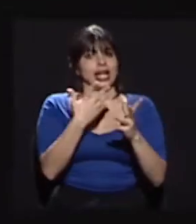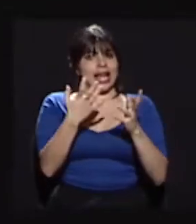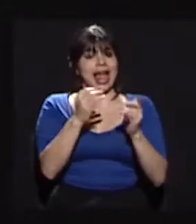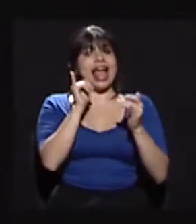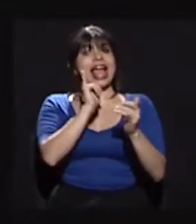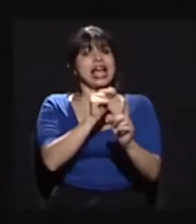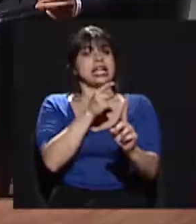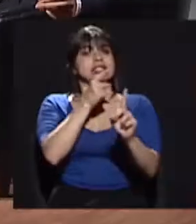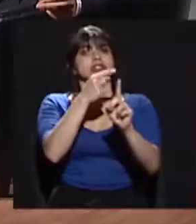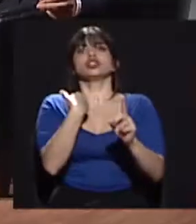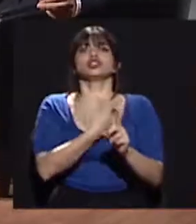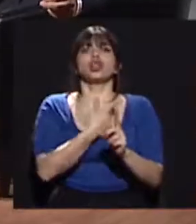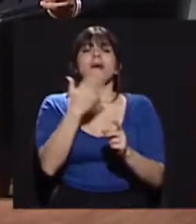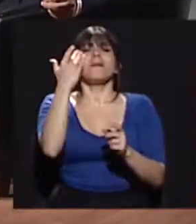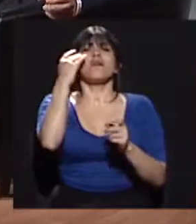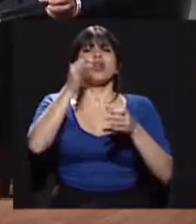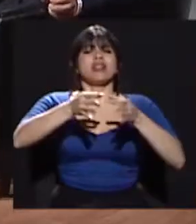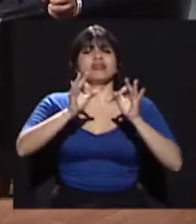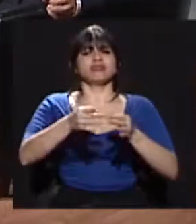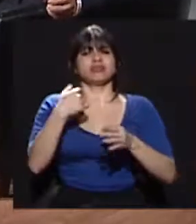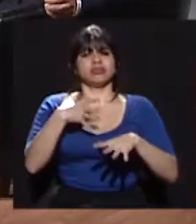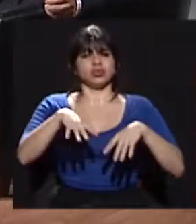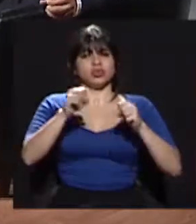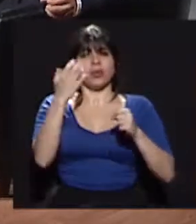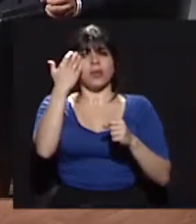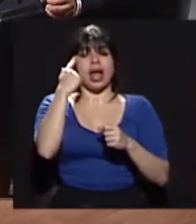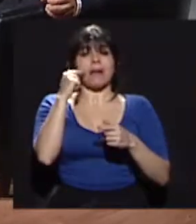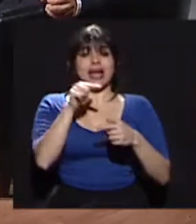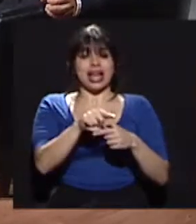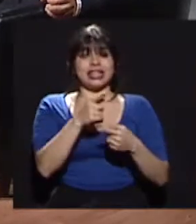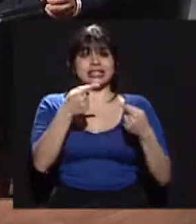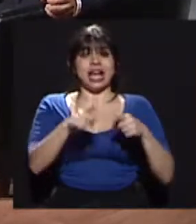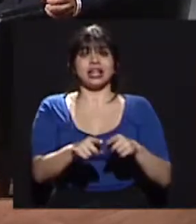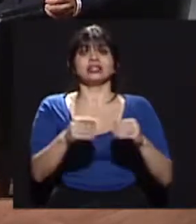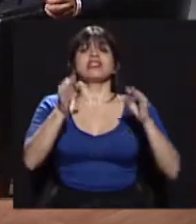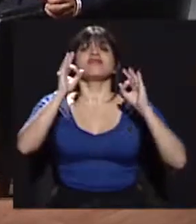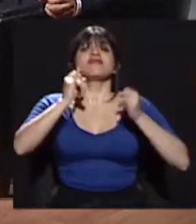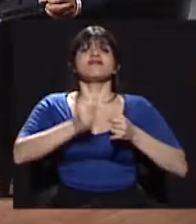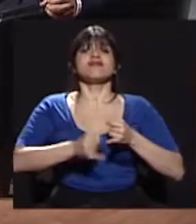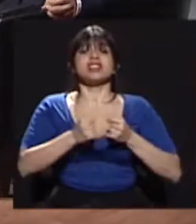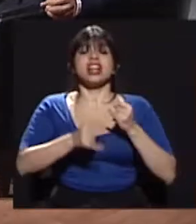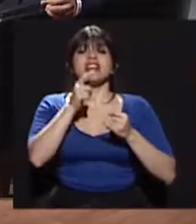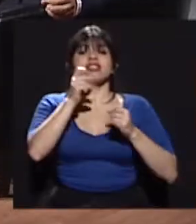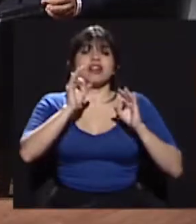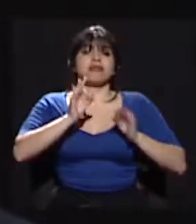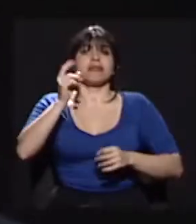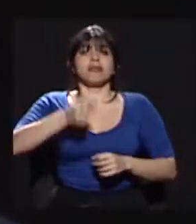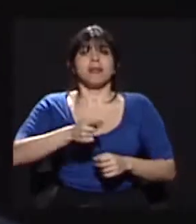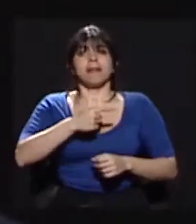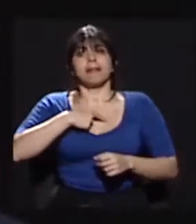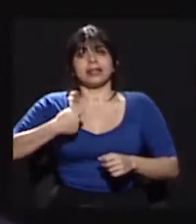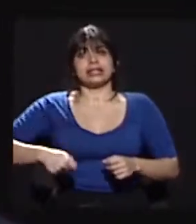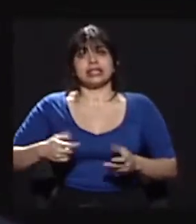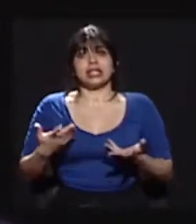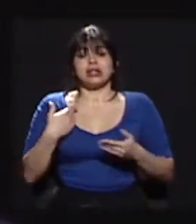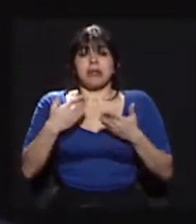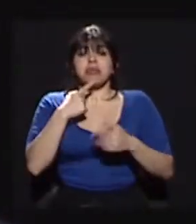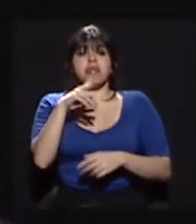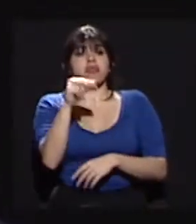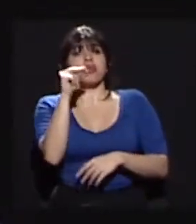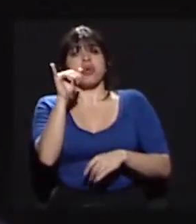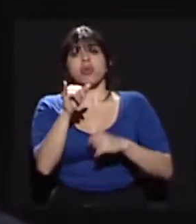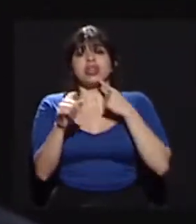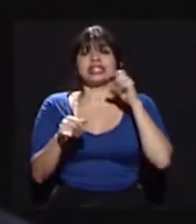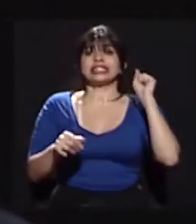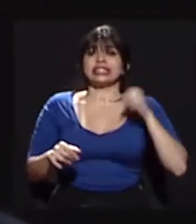el estatus en el que esté porque tomamos esa es porque tome esa decisión porque además en este caso la decisión final del presidente aquí yo pude haber dicho que no igual que